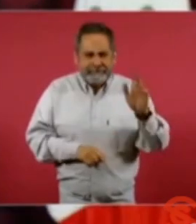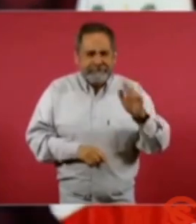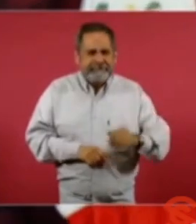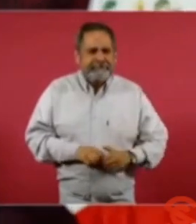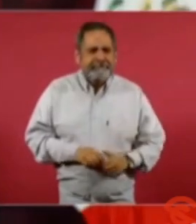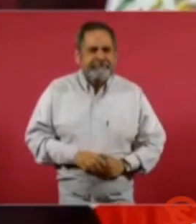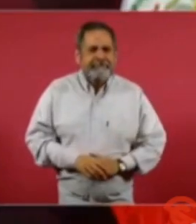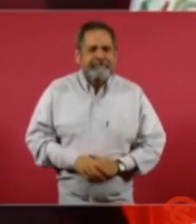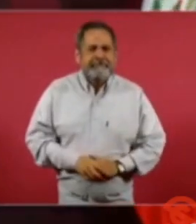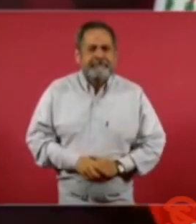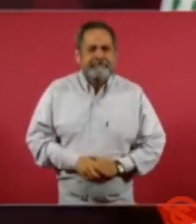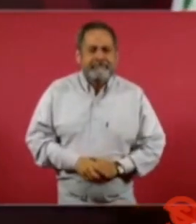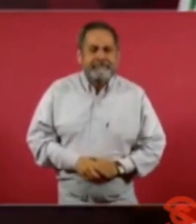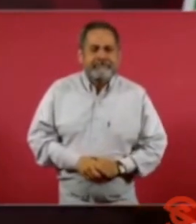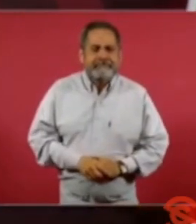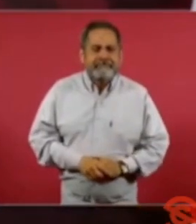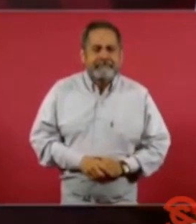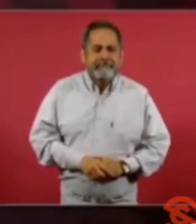este